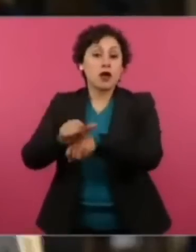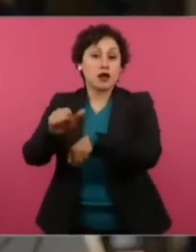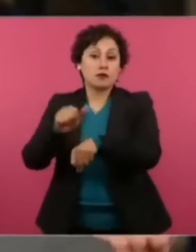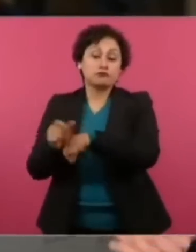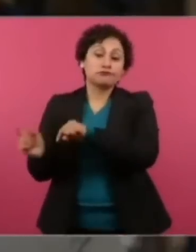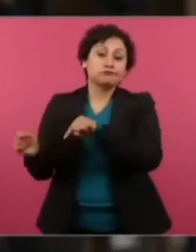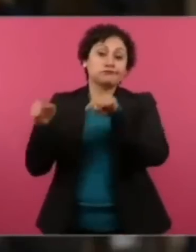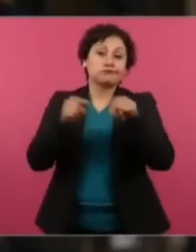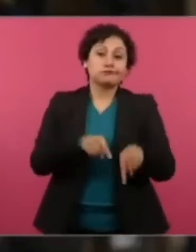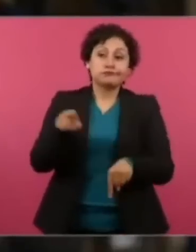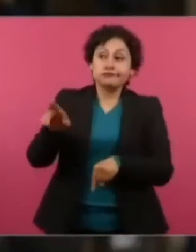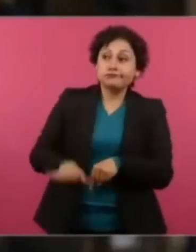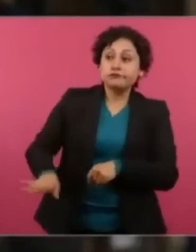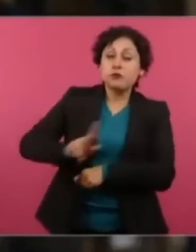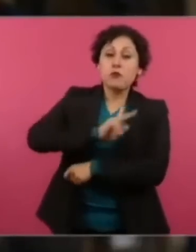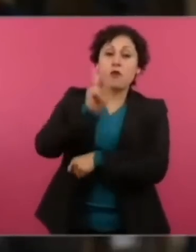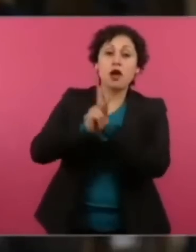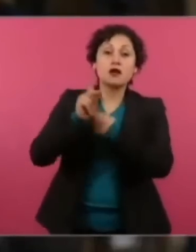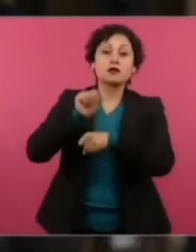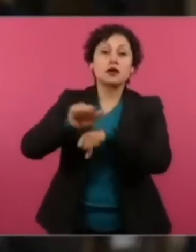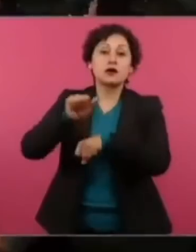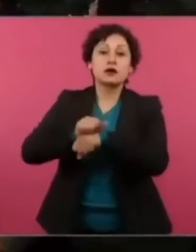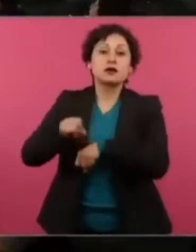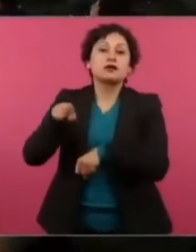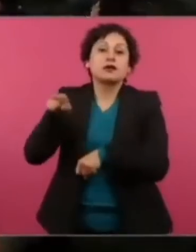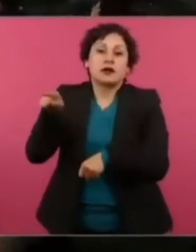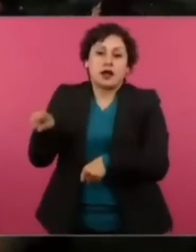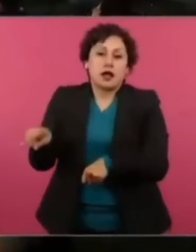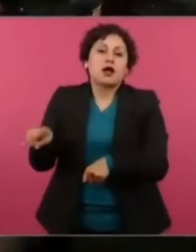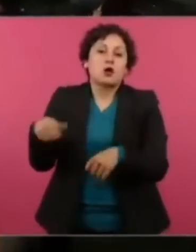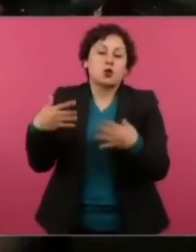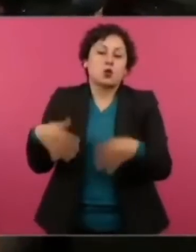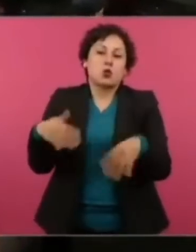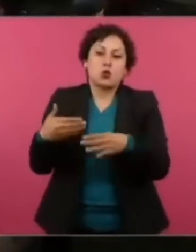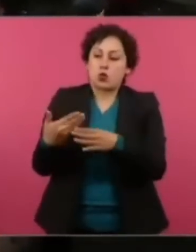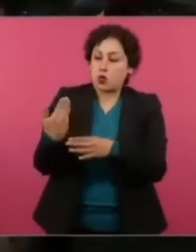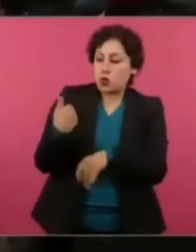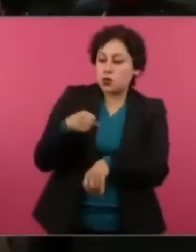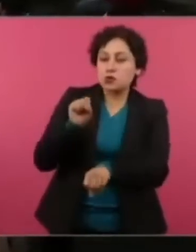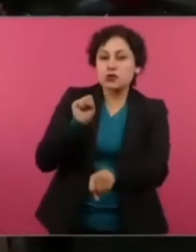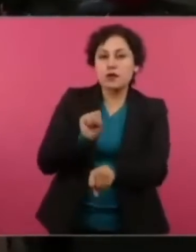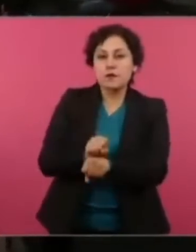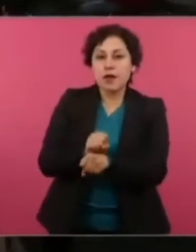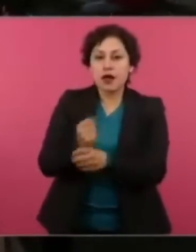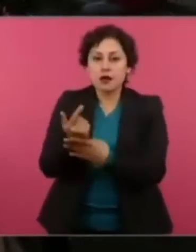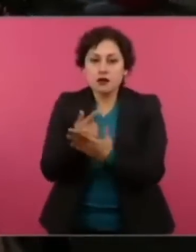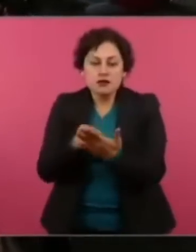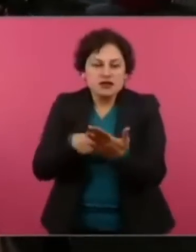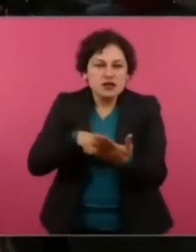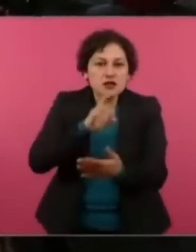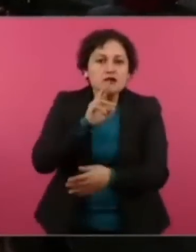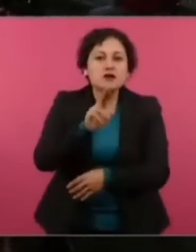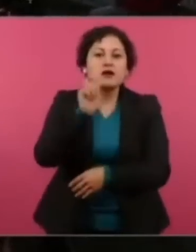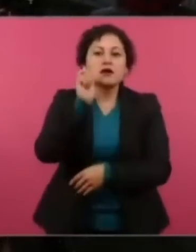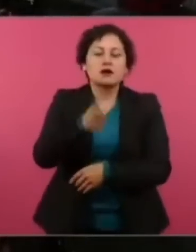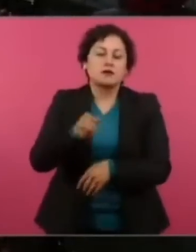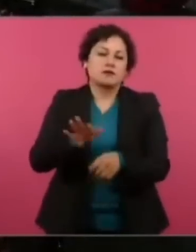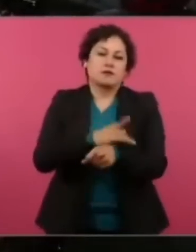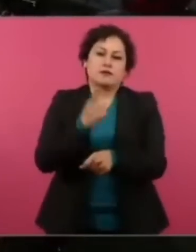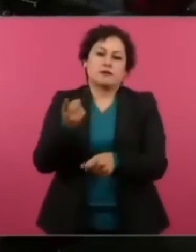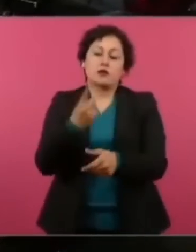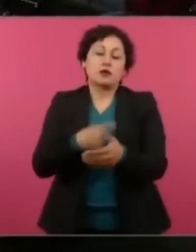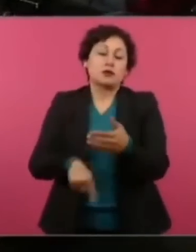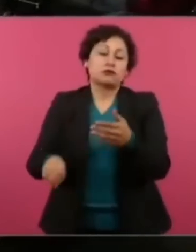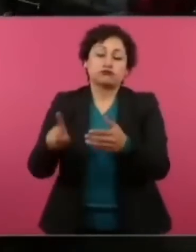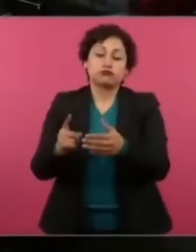está conmocionado. Usted sabe los resultados de las primarias de la última semana, donde emergió con mucha fortaleza